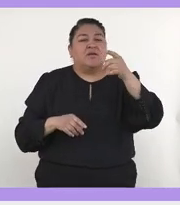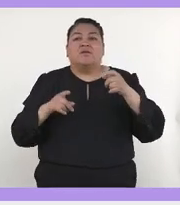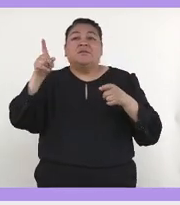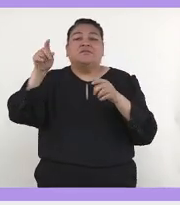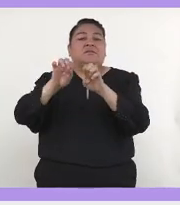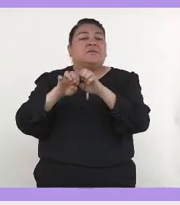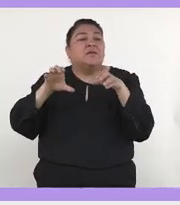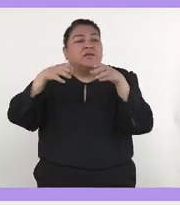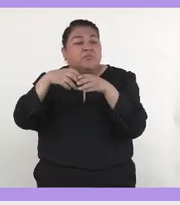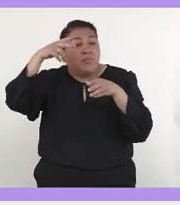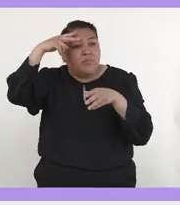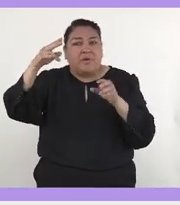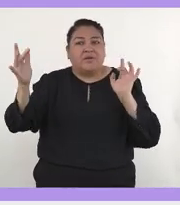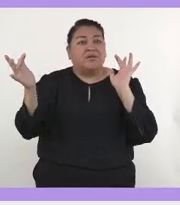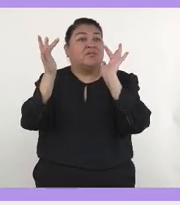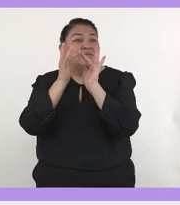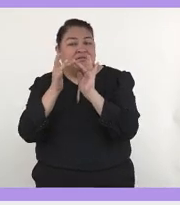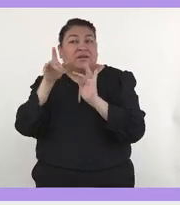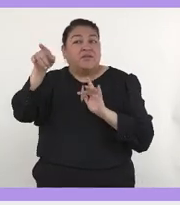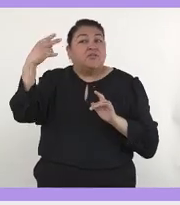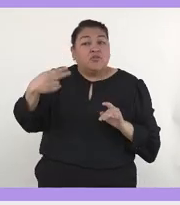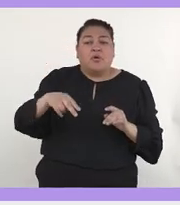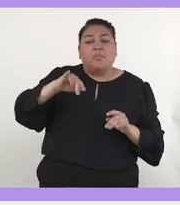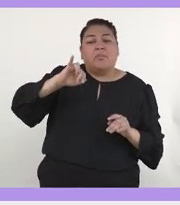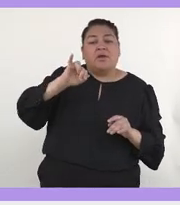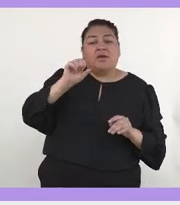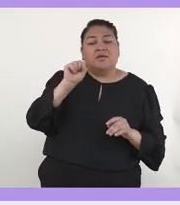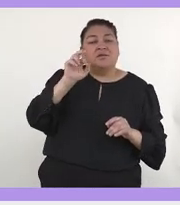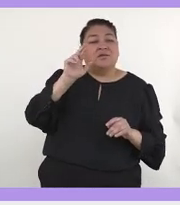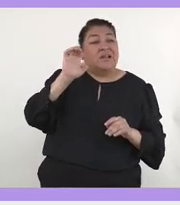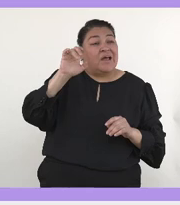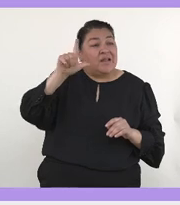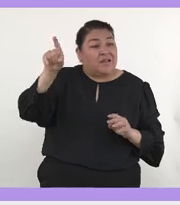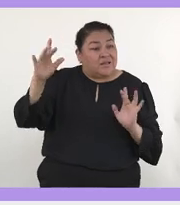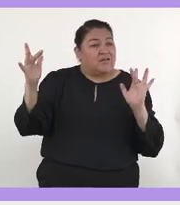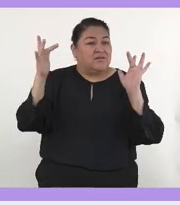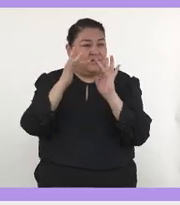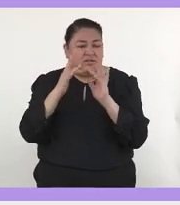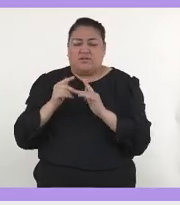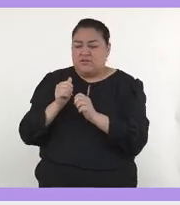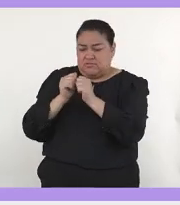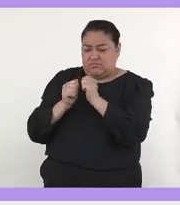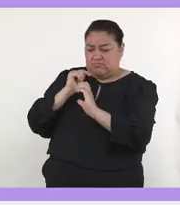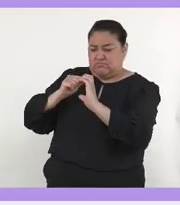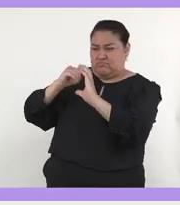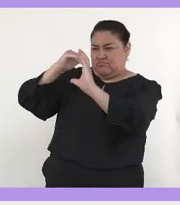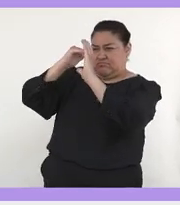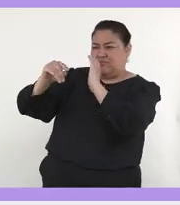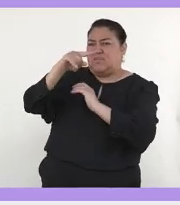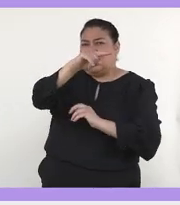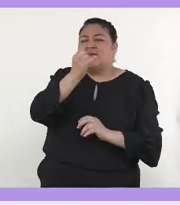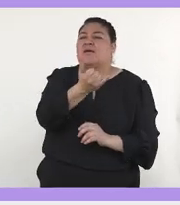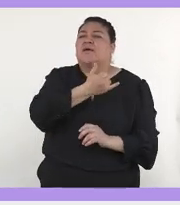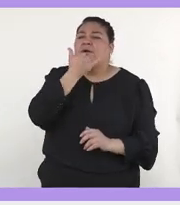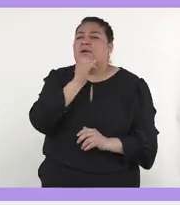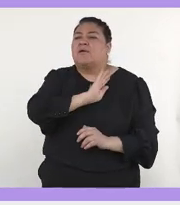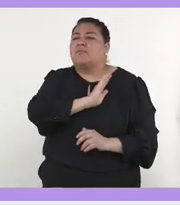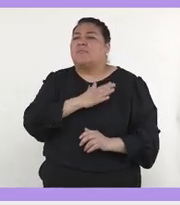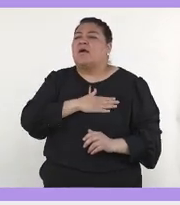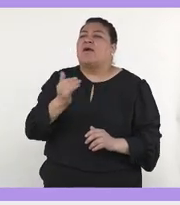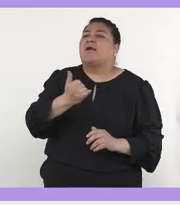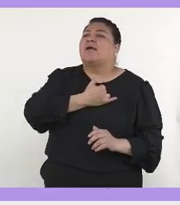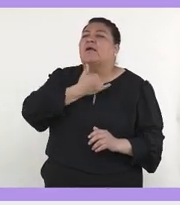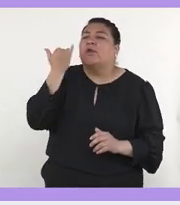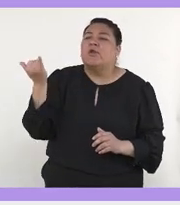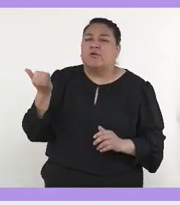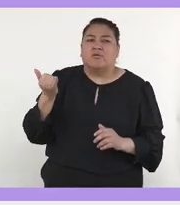de selección llame Israel entonces Israel pues les mandé un correo Oye Israel están mal escritas las playeras de la selección